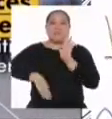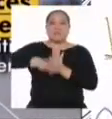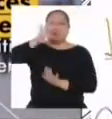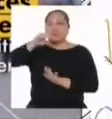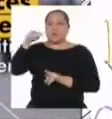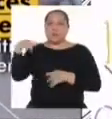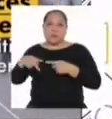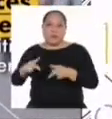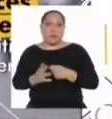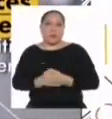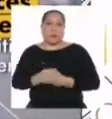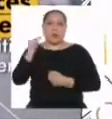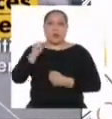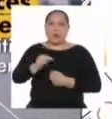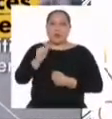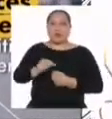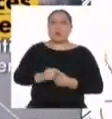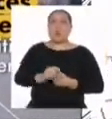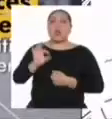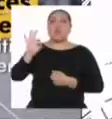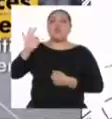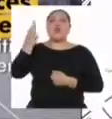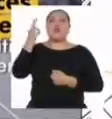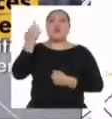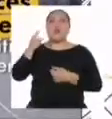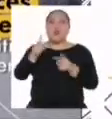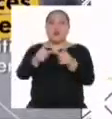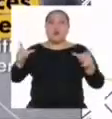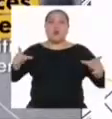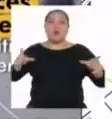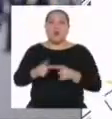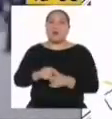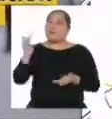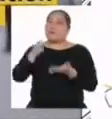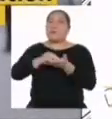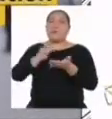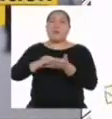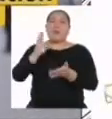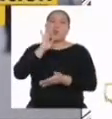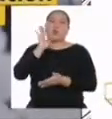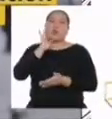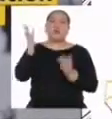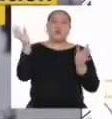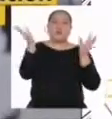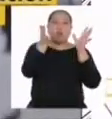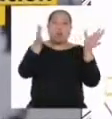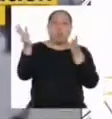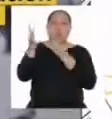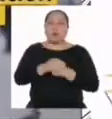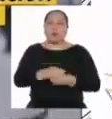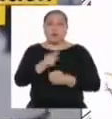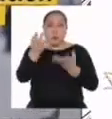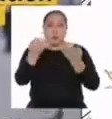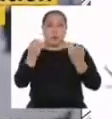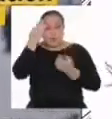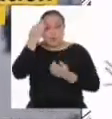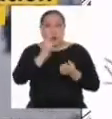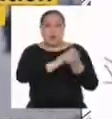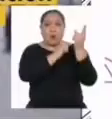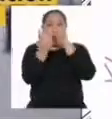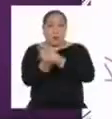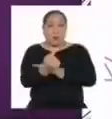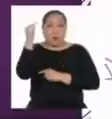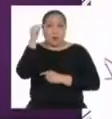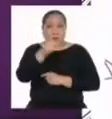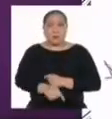permitidos mundialmente, convirtiéndose en la 9ª ciudad más contaminada del mundo. Si quieres saber cómo revertir esta situación, ten en